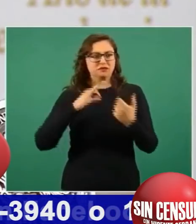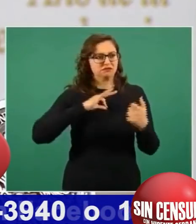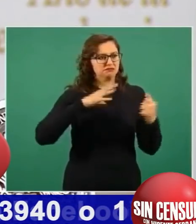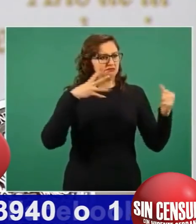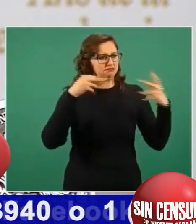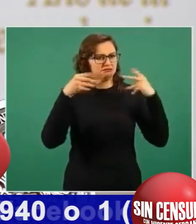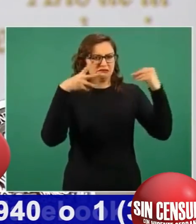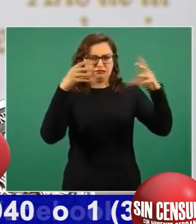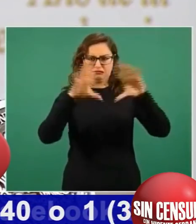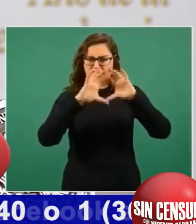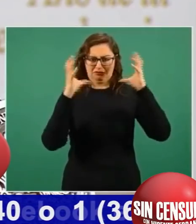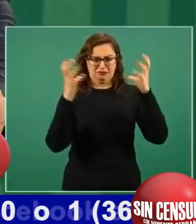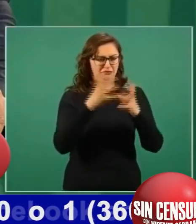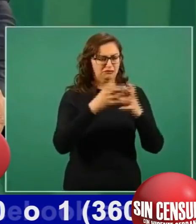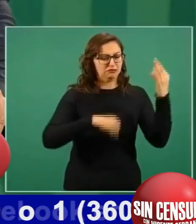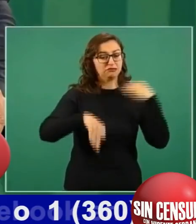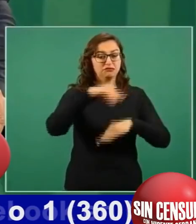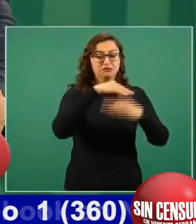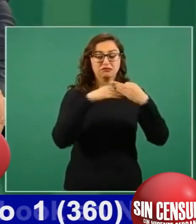vacuna.